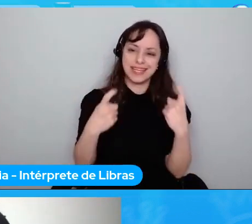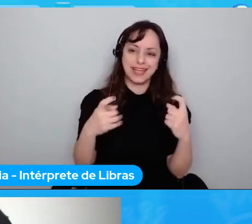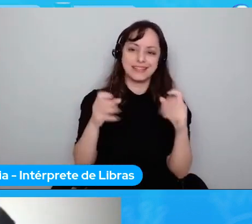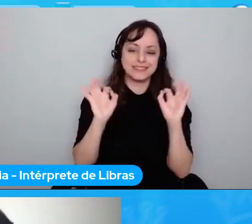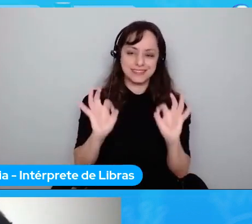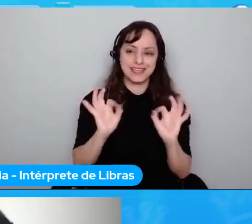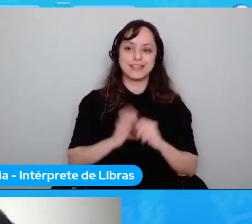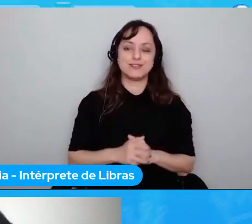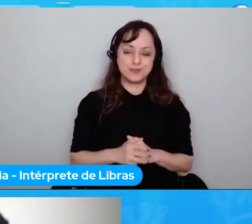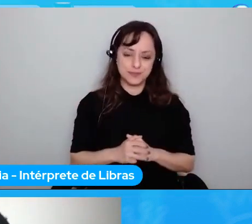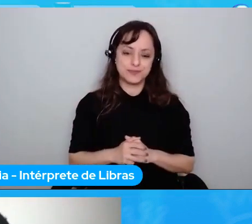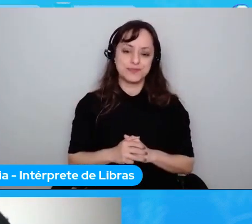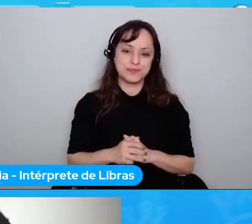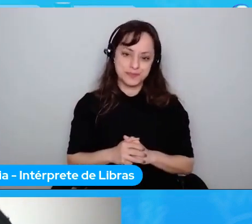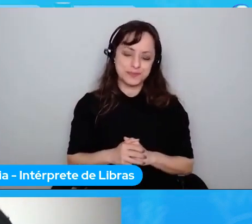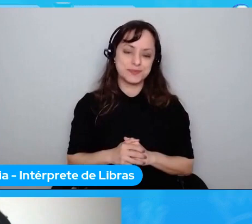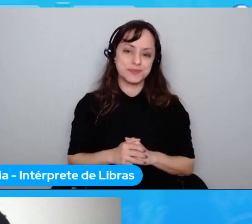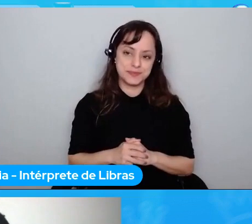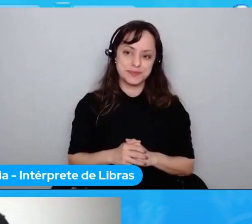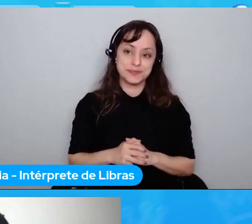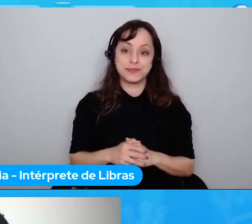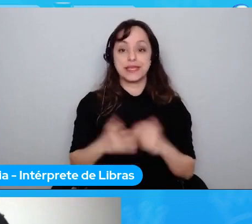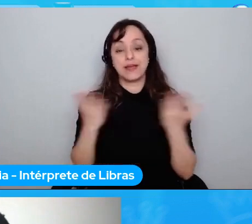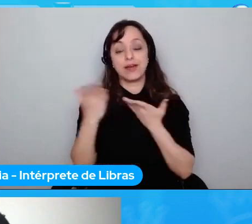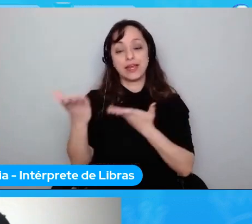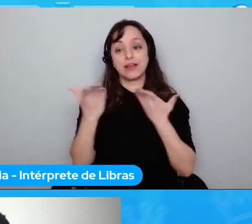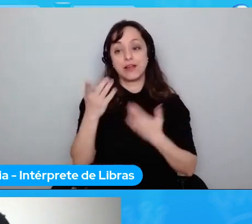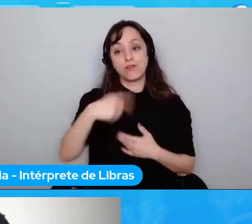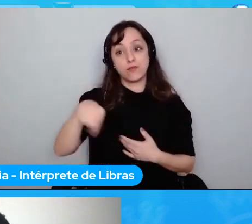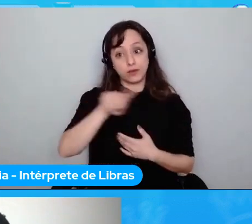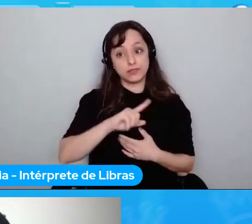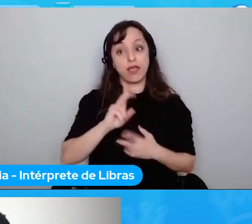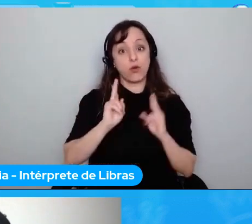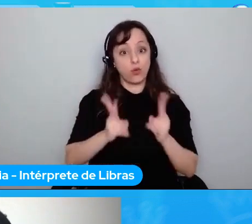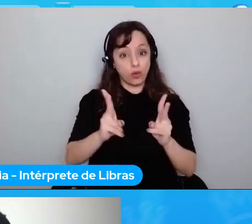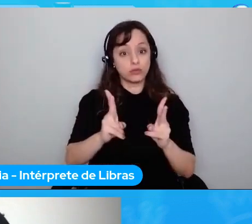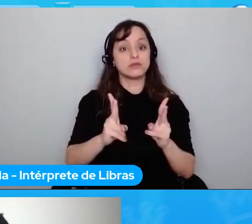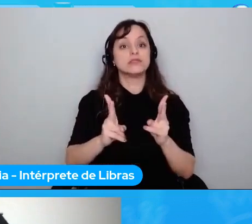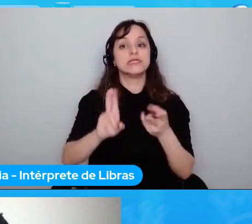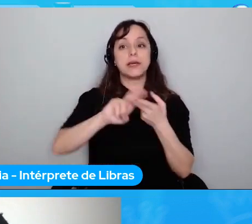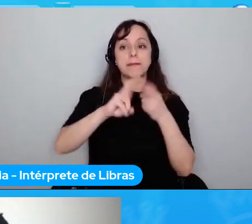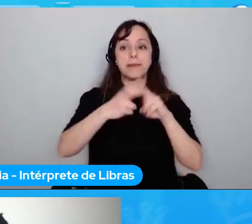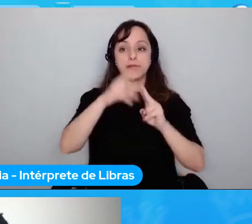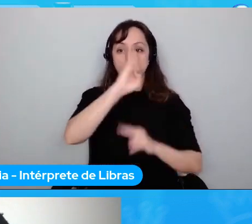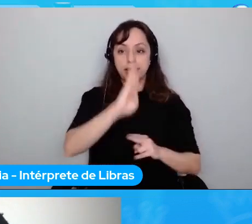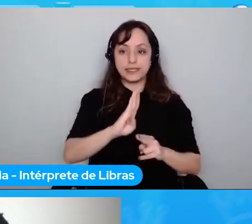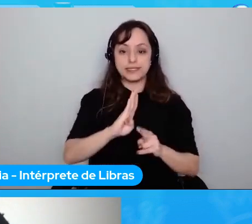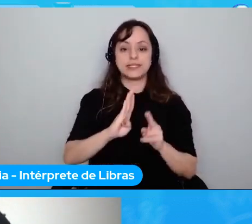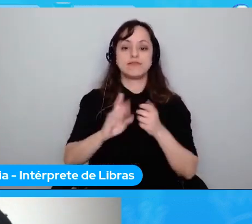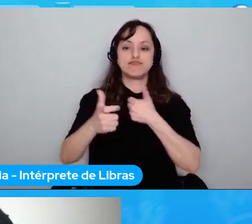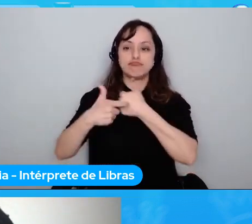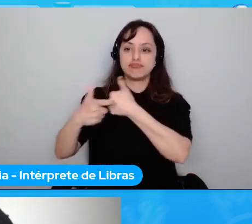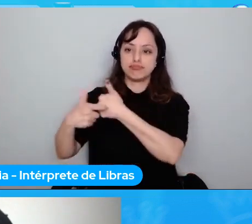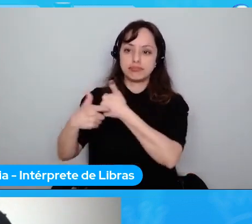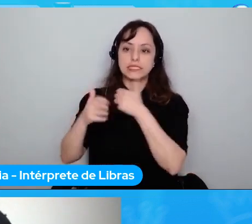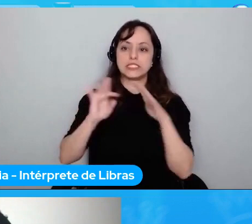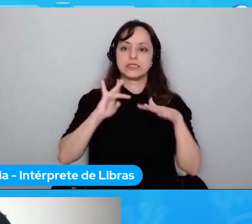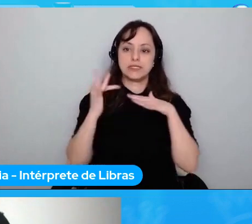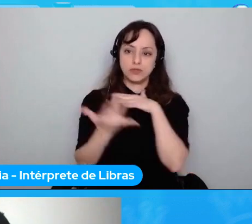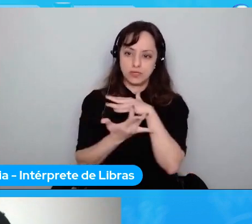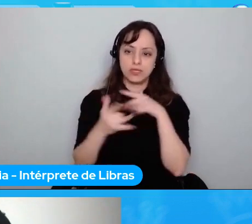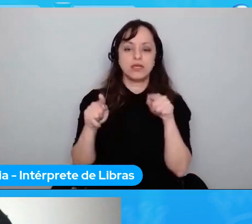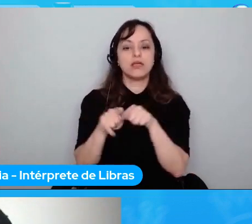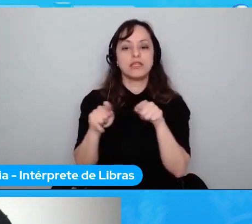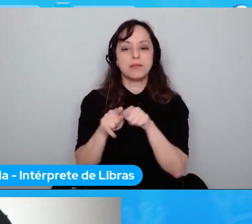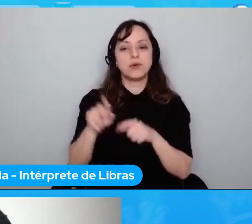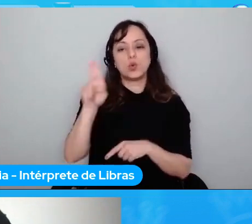Y les invitamos a que no se olvide de seguir a Python Brasil a través de las redes sociales y utilizar siempre